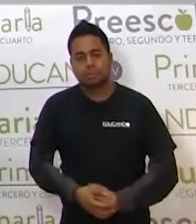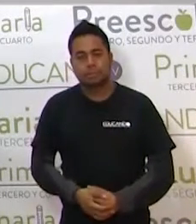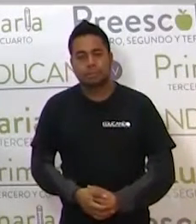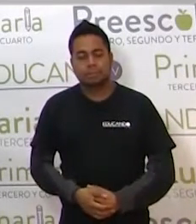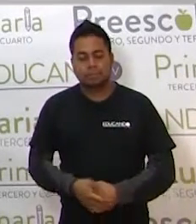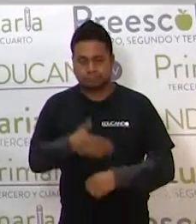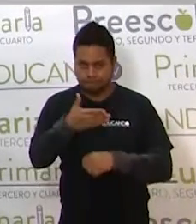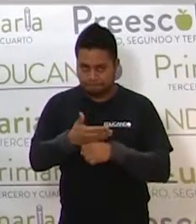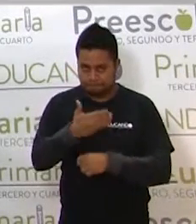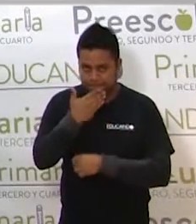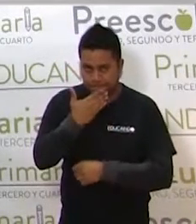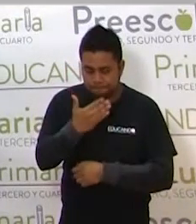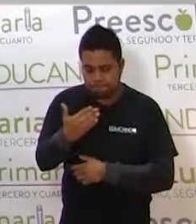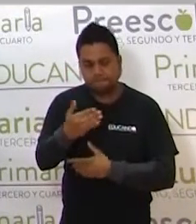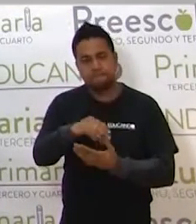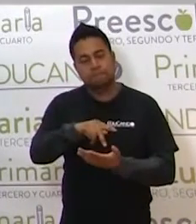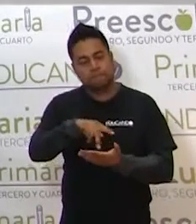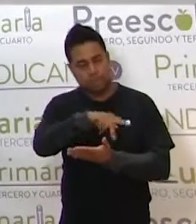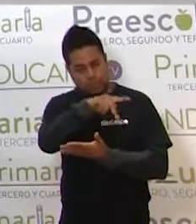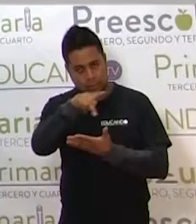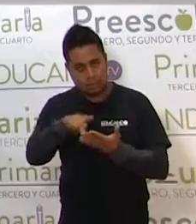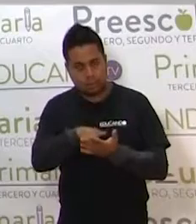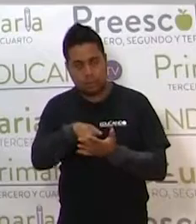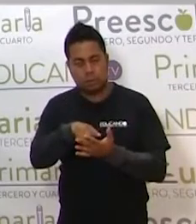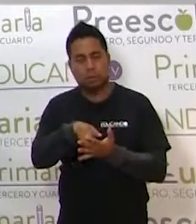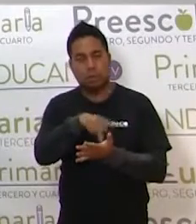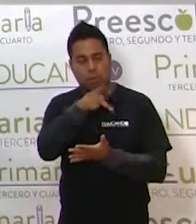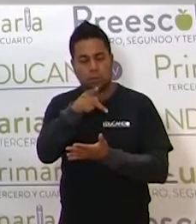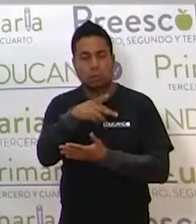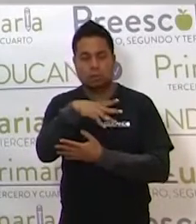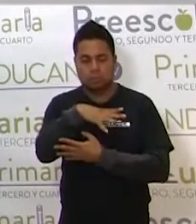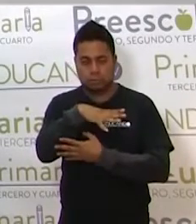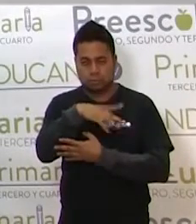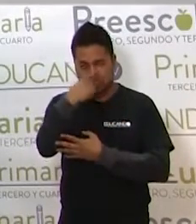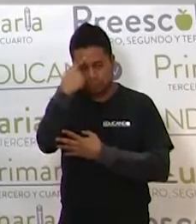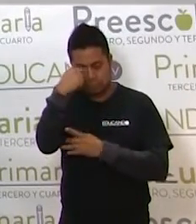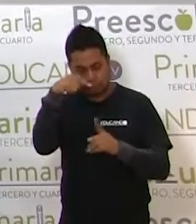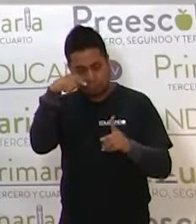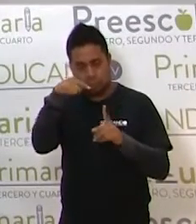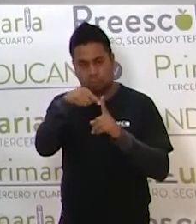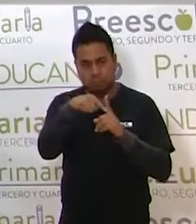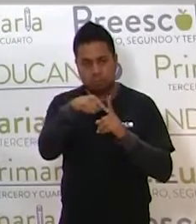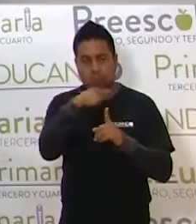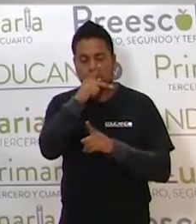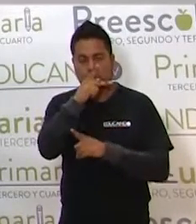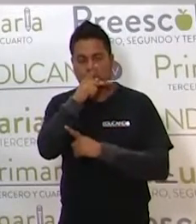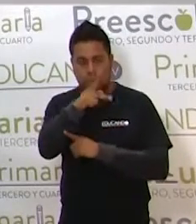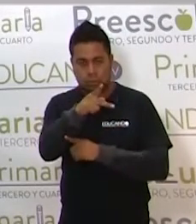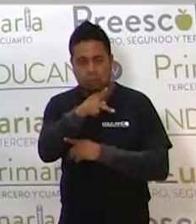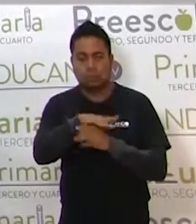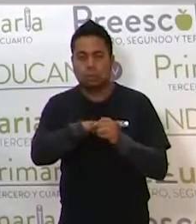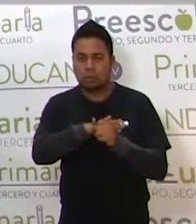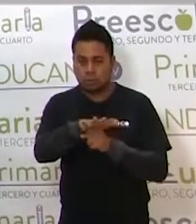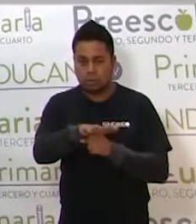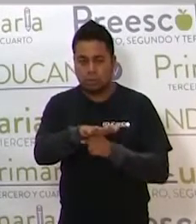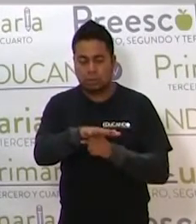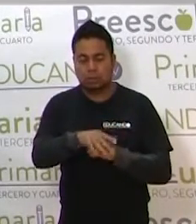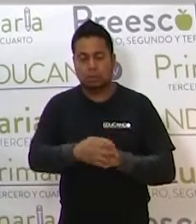muy bien nuevamente estamos haciendo referencia a lo que es